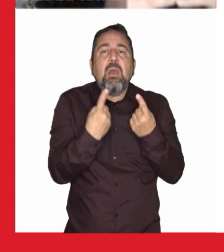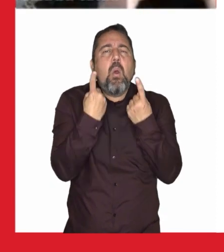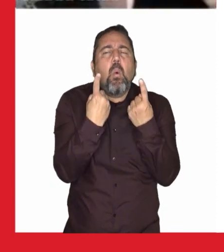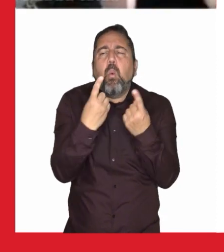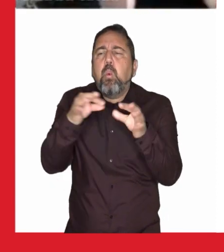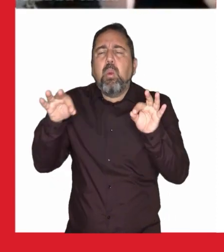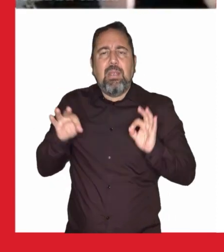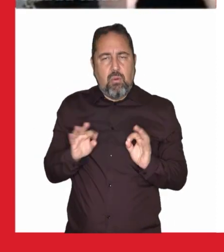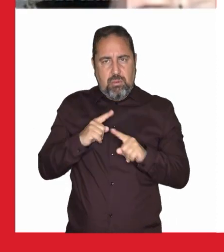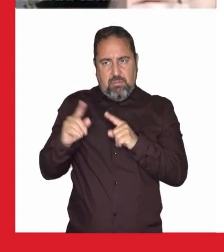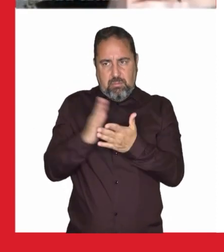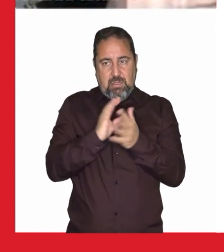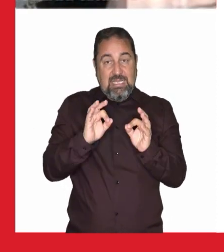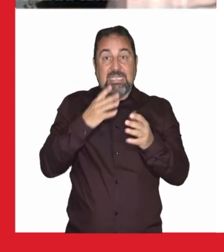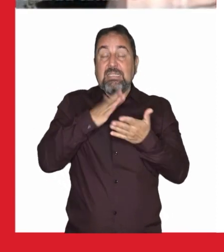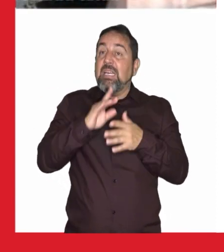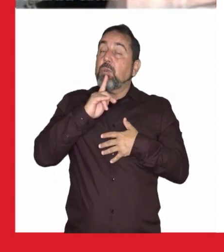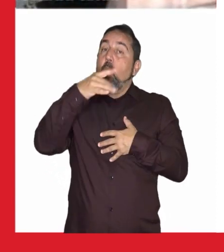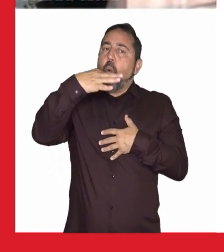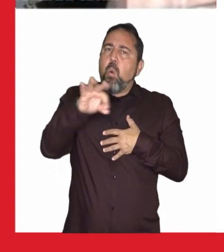cada negocio es único.